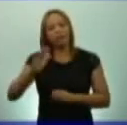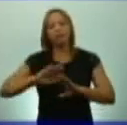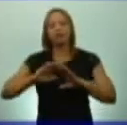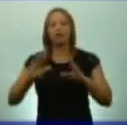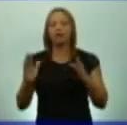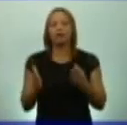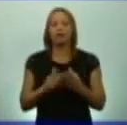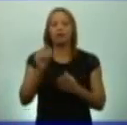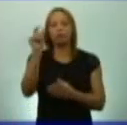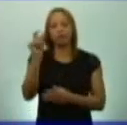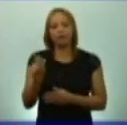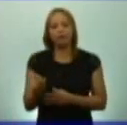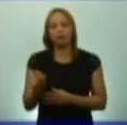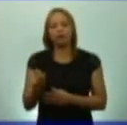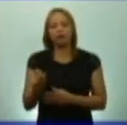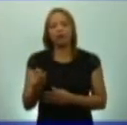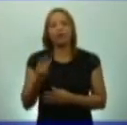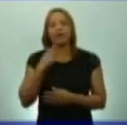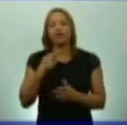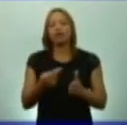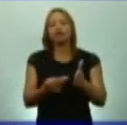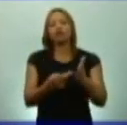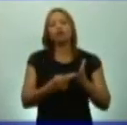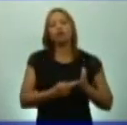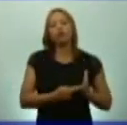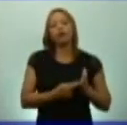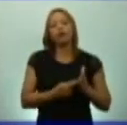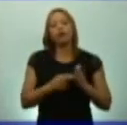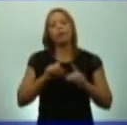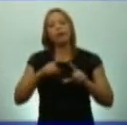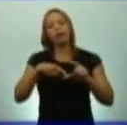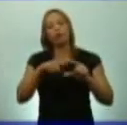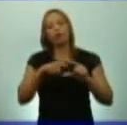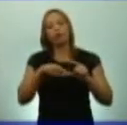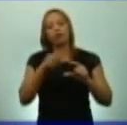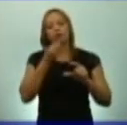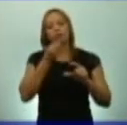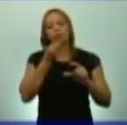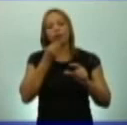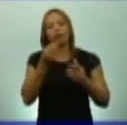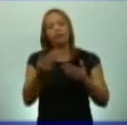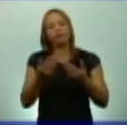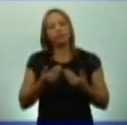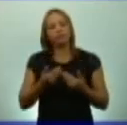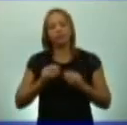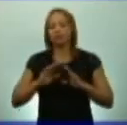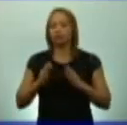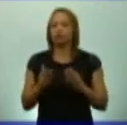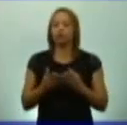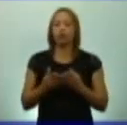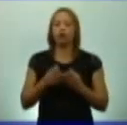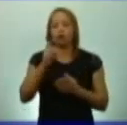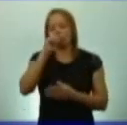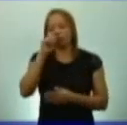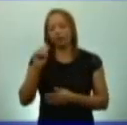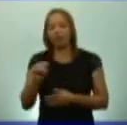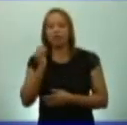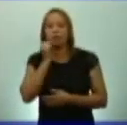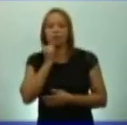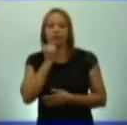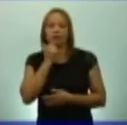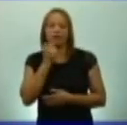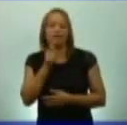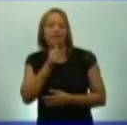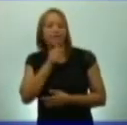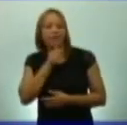las personas que nos han hecho sugerencias para que los contenidos puedan llegar a todos los niños de la manera más